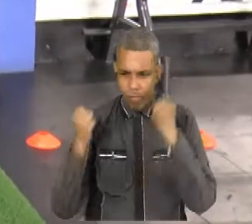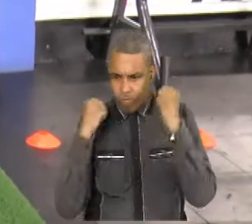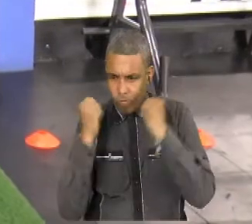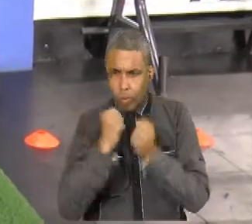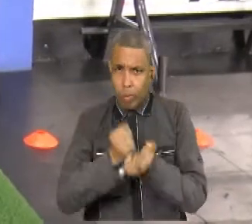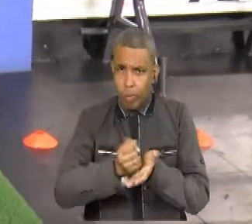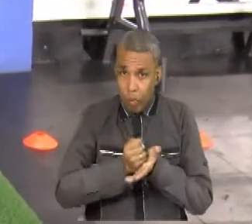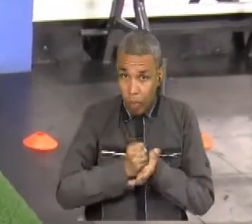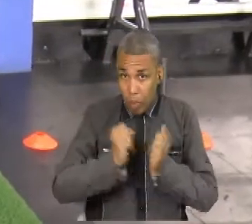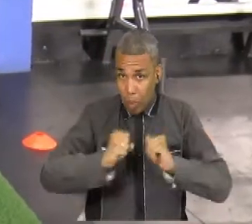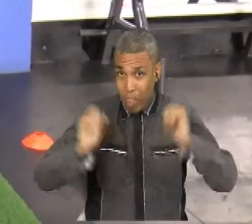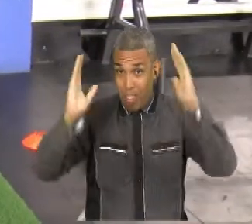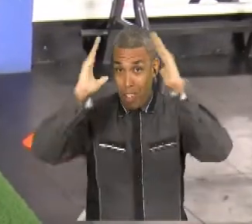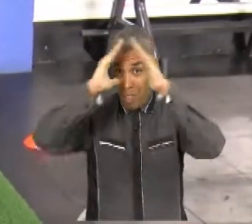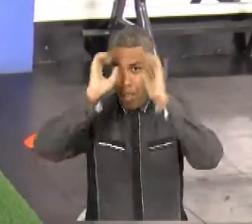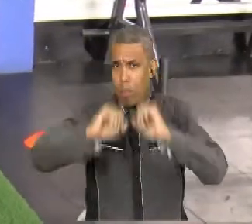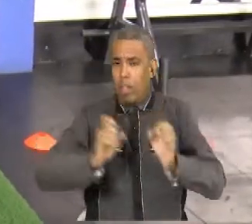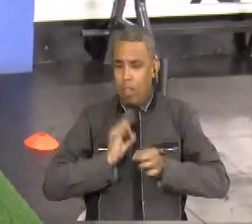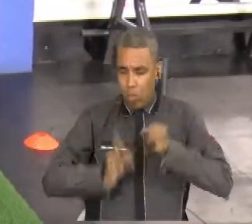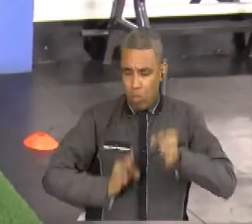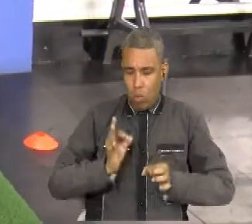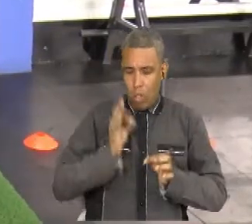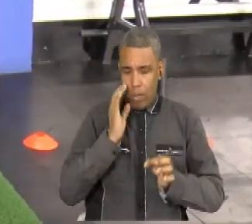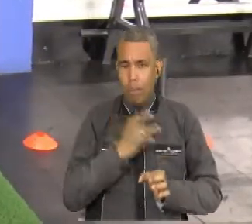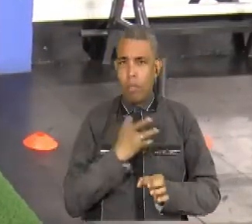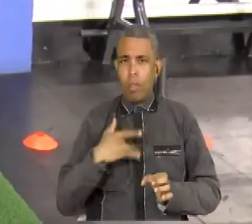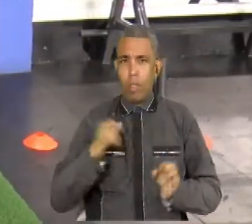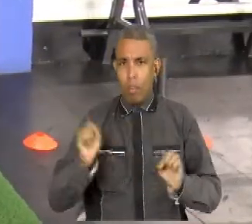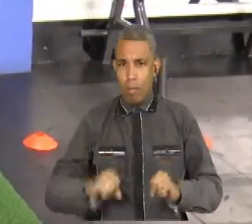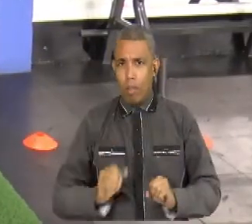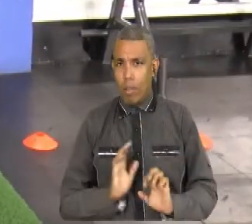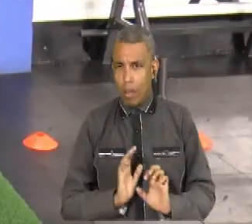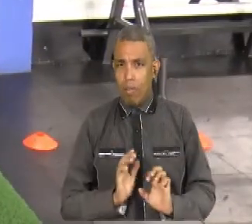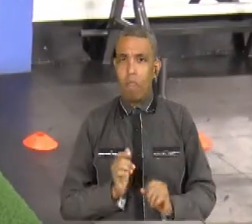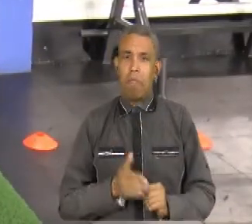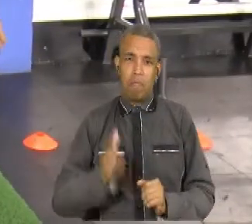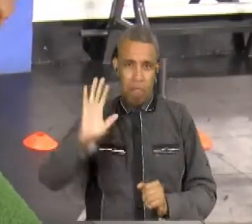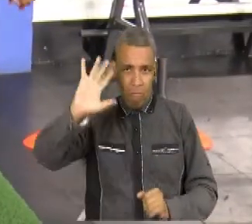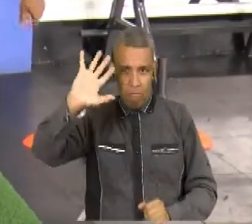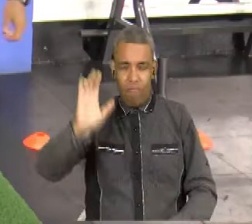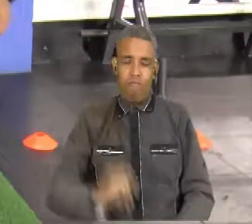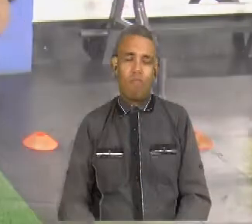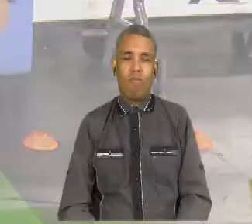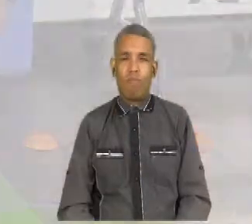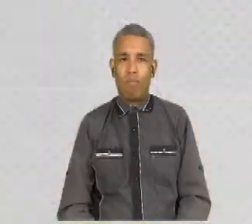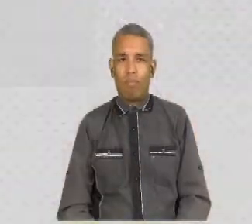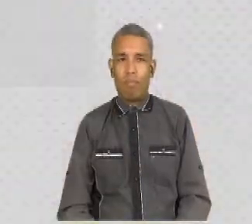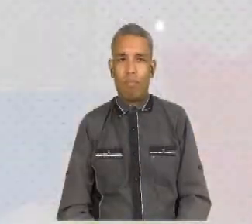prepárense y cuídense mucho. Zona Training 36, más que un güey, una familia. Los esperamos.